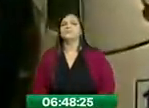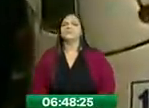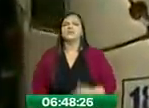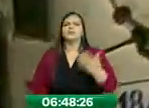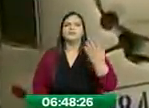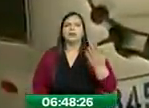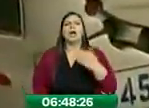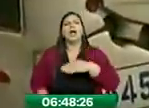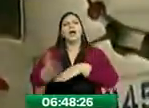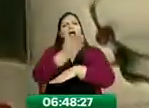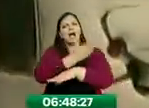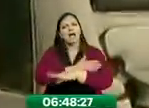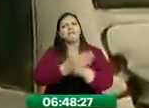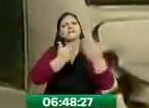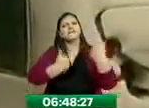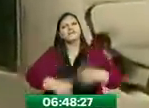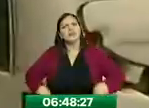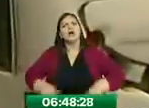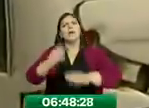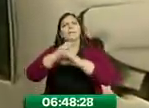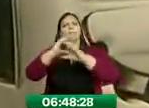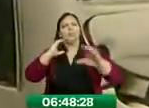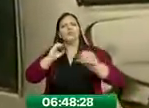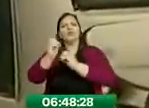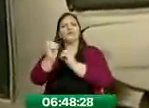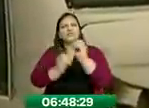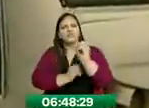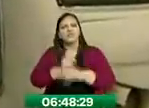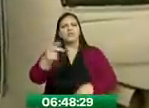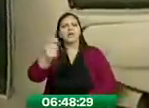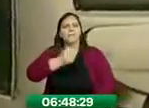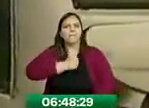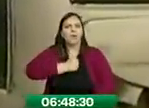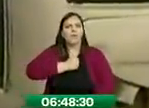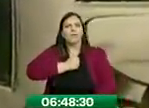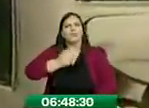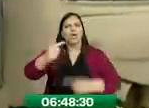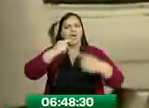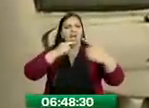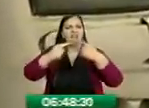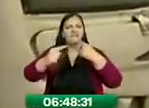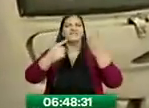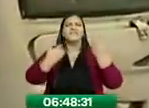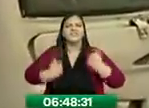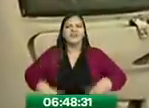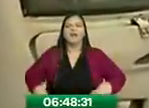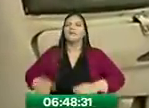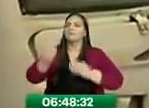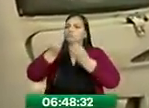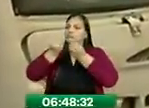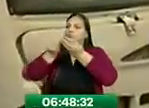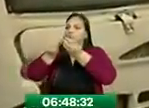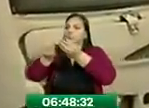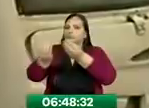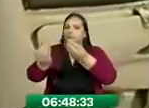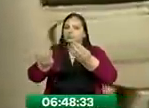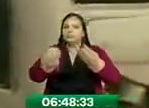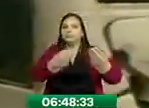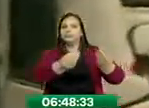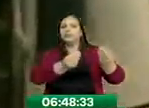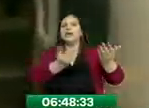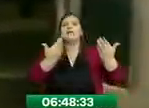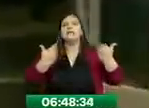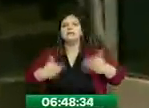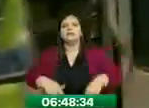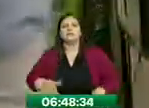los dirigentes, a todas las operadoras. Ellos tienen conocimiento de este protocolo. ¿En qué contravención estarían incurriendo los propietarios o conductores de los buses?